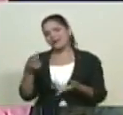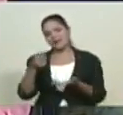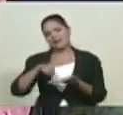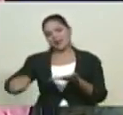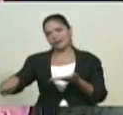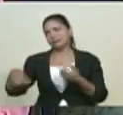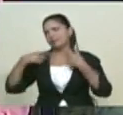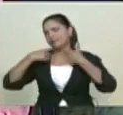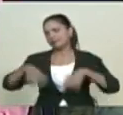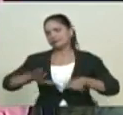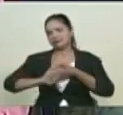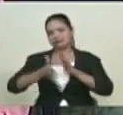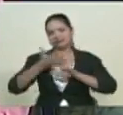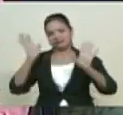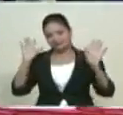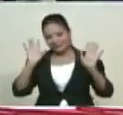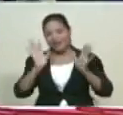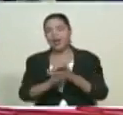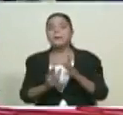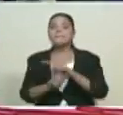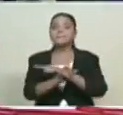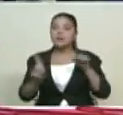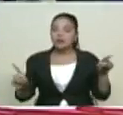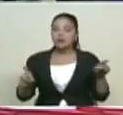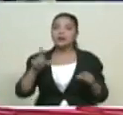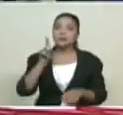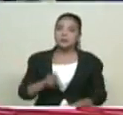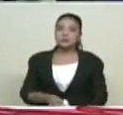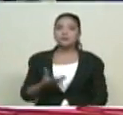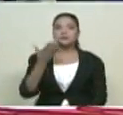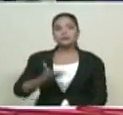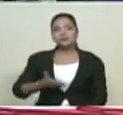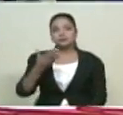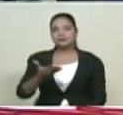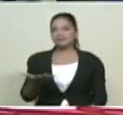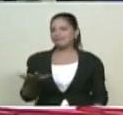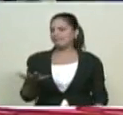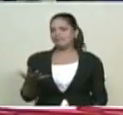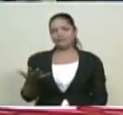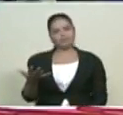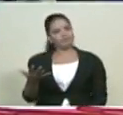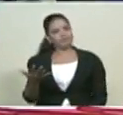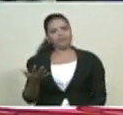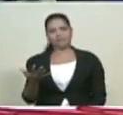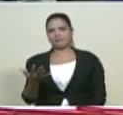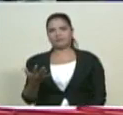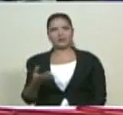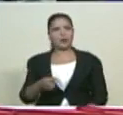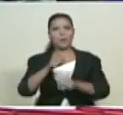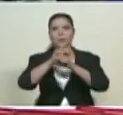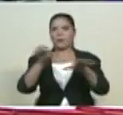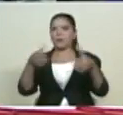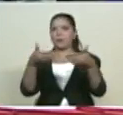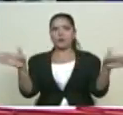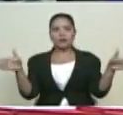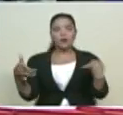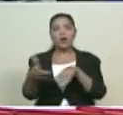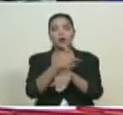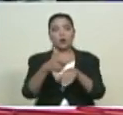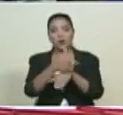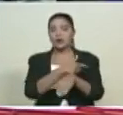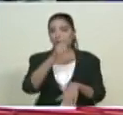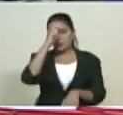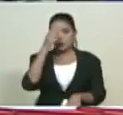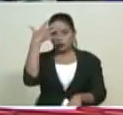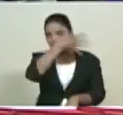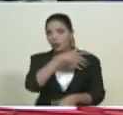allá de esa broma, debo decir que es bastante brutal el hecho de que se haga público y notorio que el gobierno de Donald Trump le está